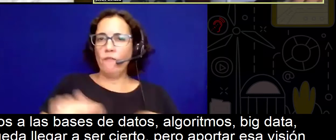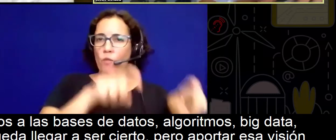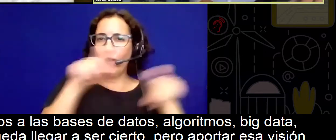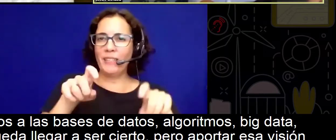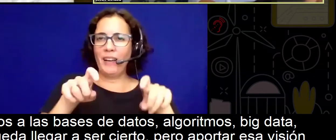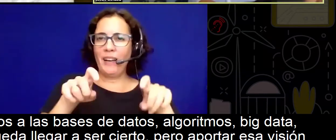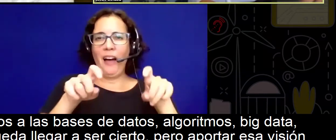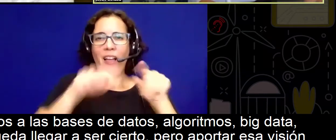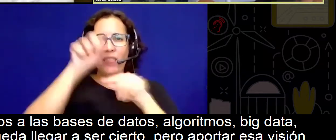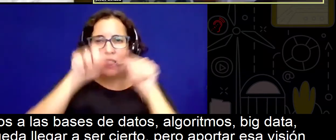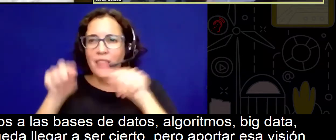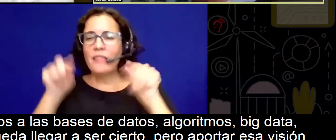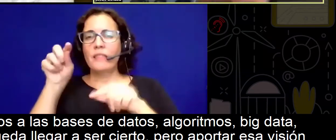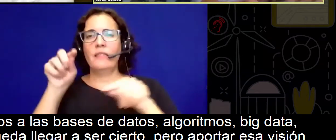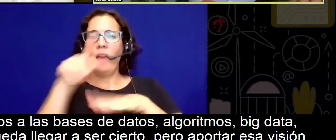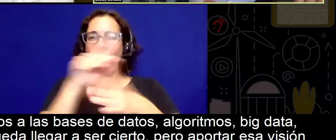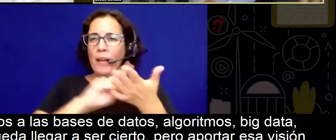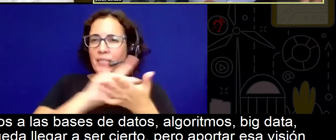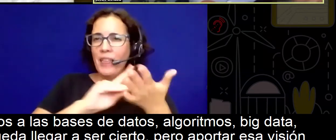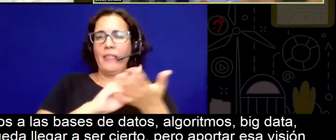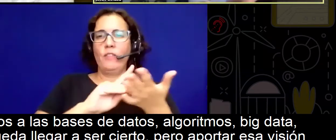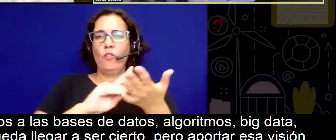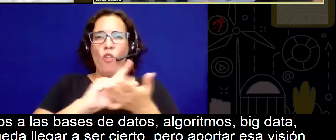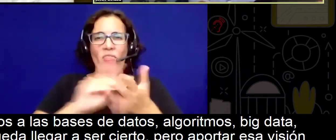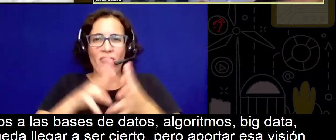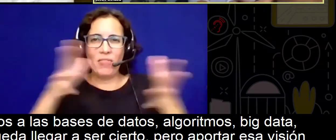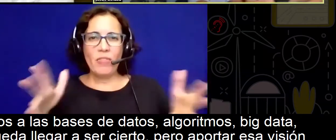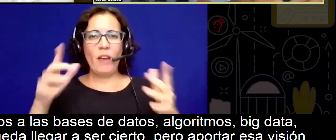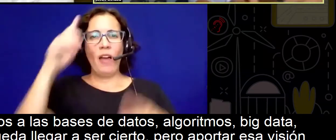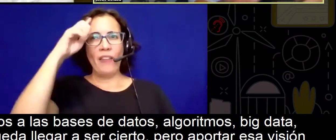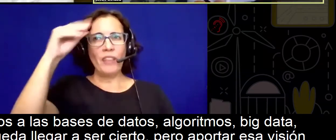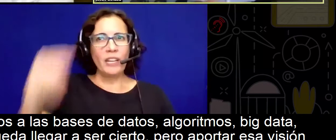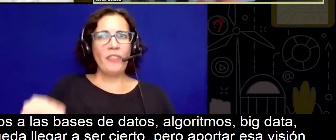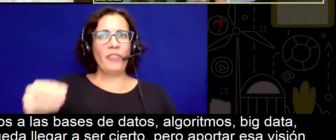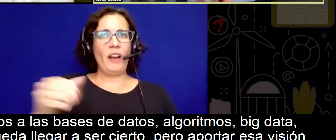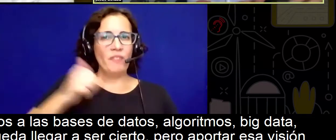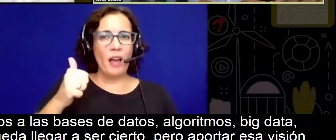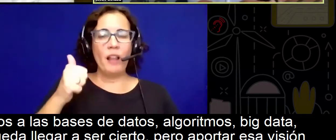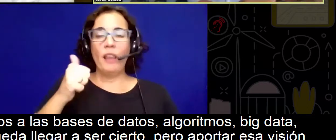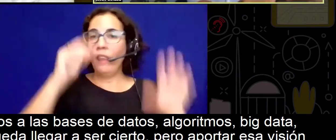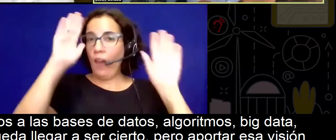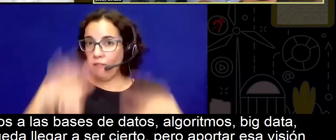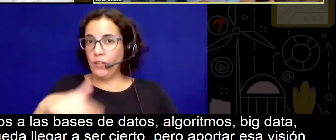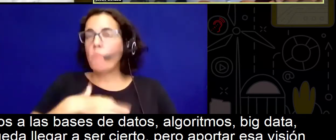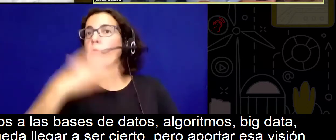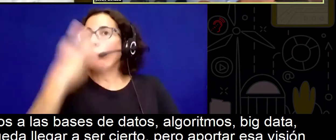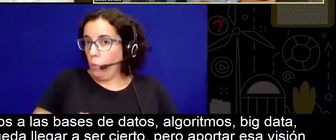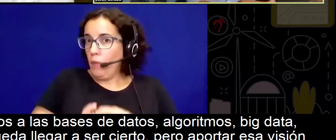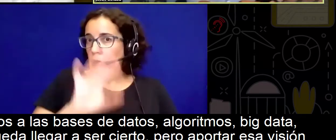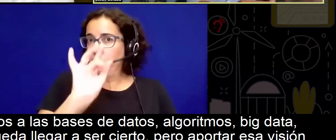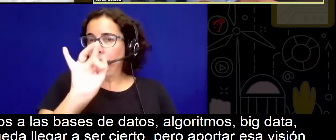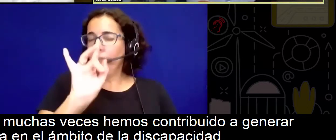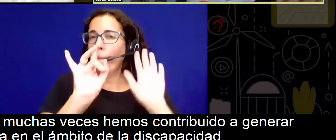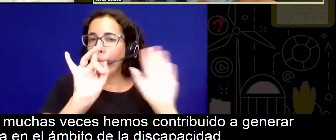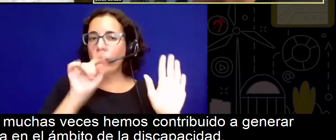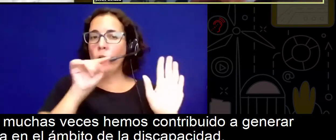las bases de datos, al Big Data, a la inteligencia artificial, y es verdad que al final eso pueda llegar a ser cierto, ¿no? Pero el aportar esa